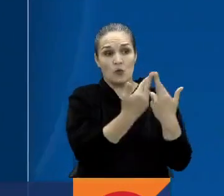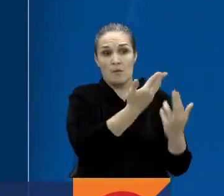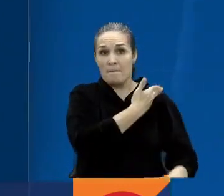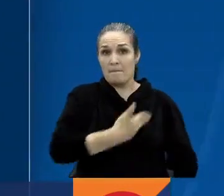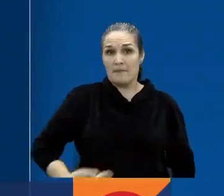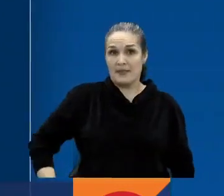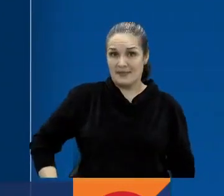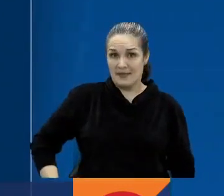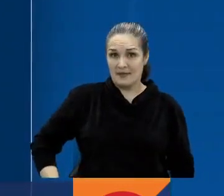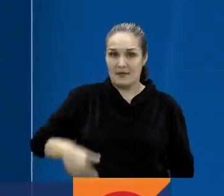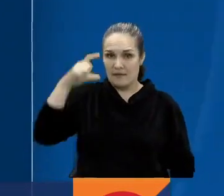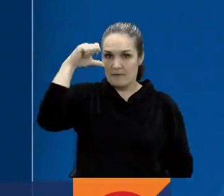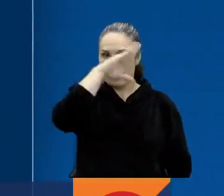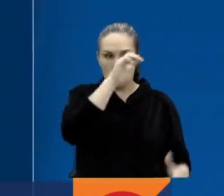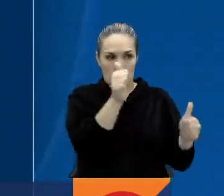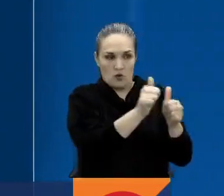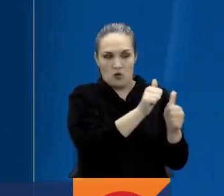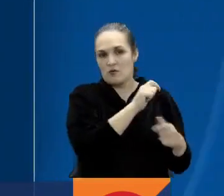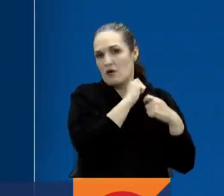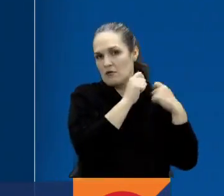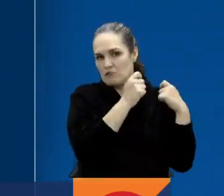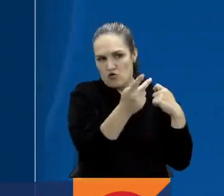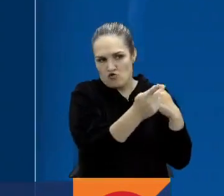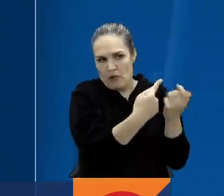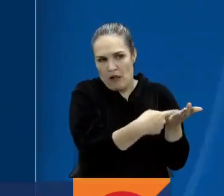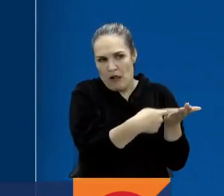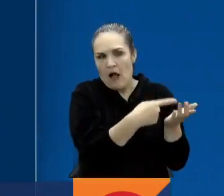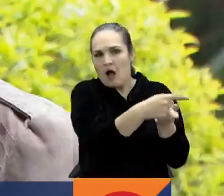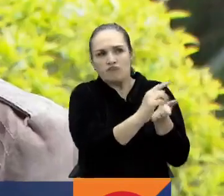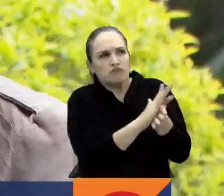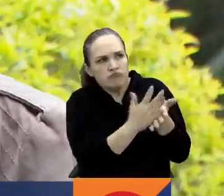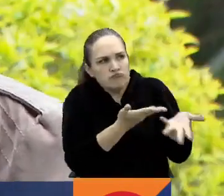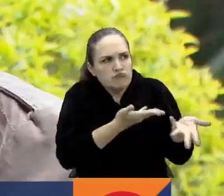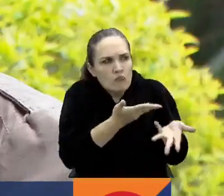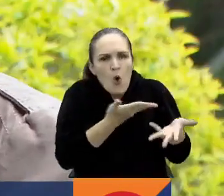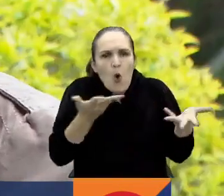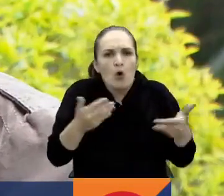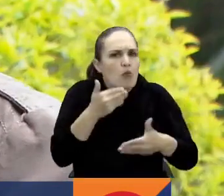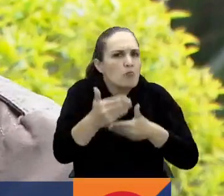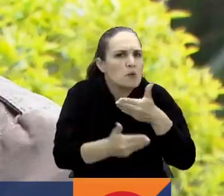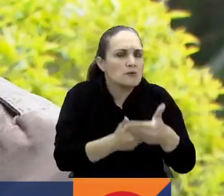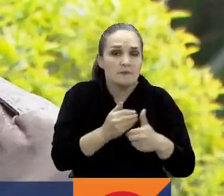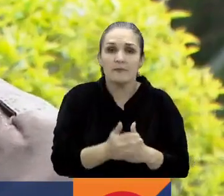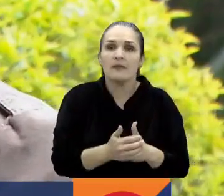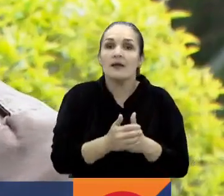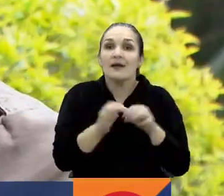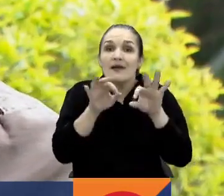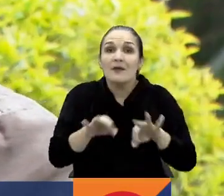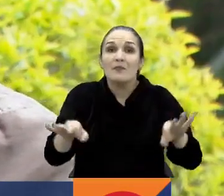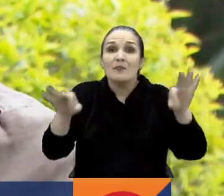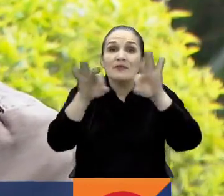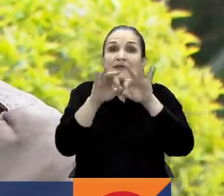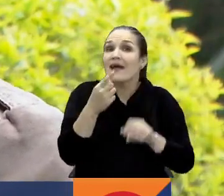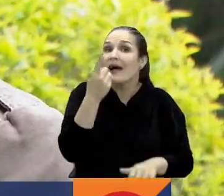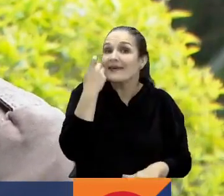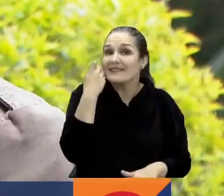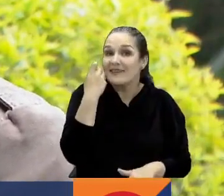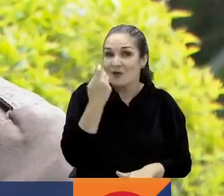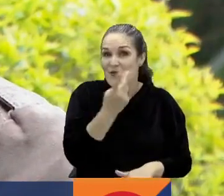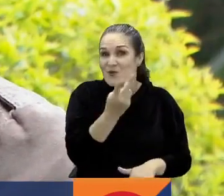la alcaldesa y explicó cómo será el funcionamiento de las mesas técnicas lo importante de la reunión ayer entre el presidente